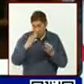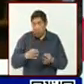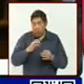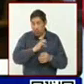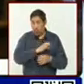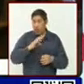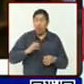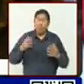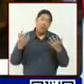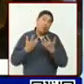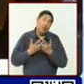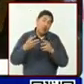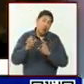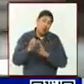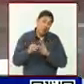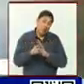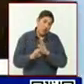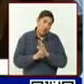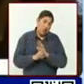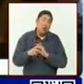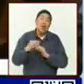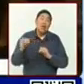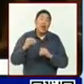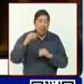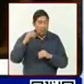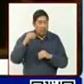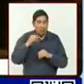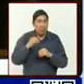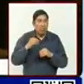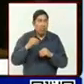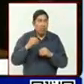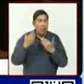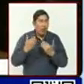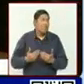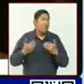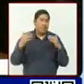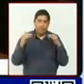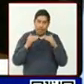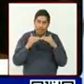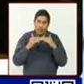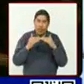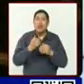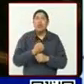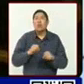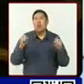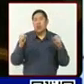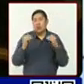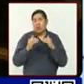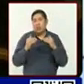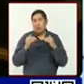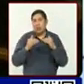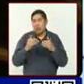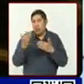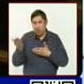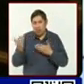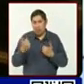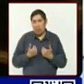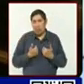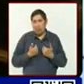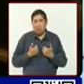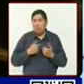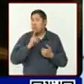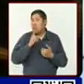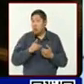la Comisión Mixta de Constitución y de Justicia. No se habla de paridad, en esta ley se habla de equidad. Es imposible garantizar la paridad en un proceso como este.